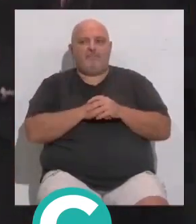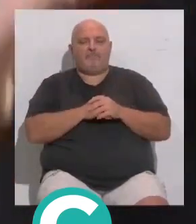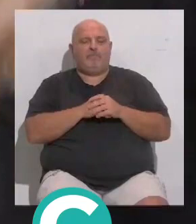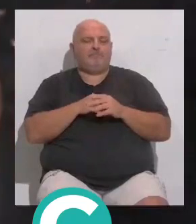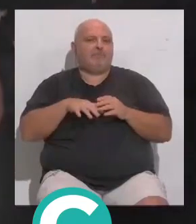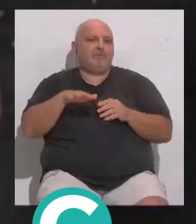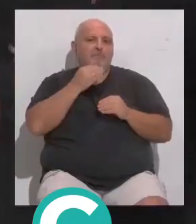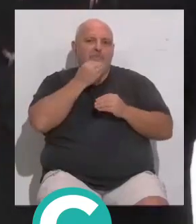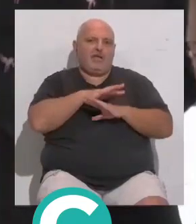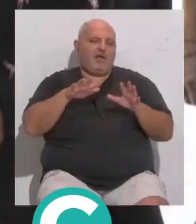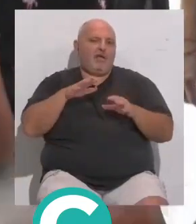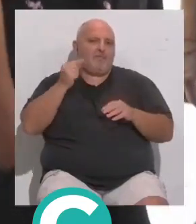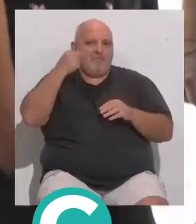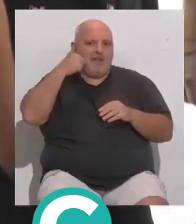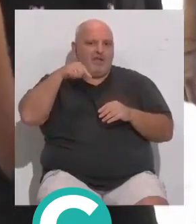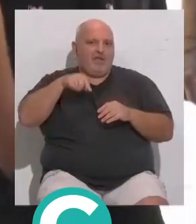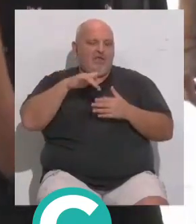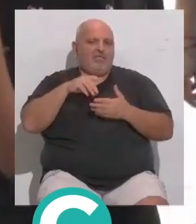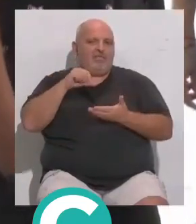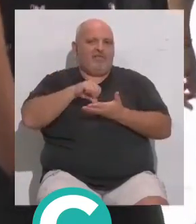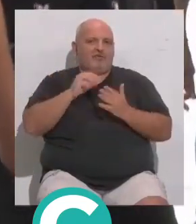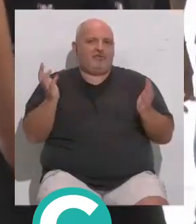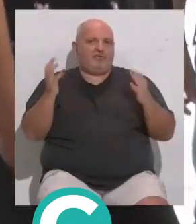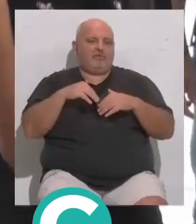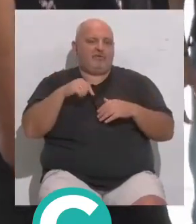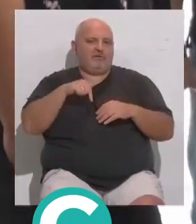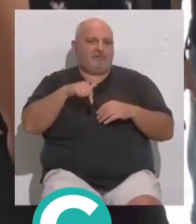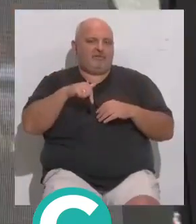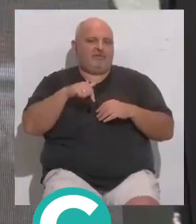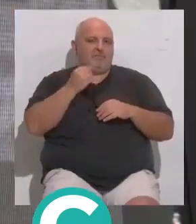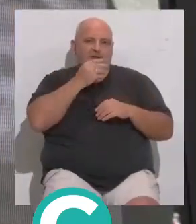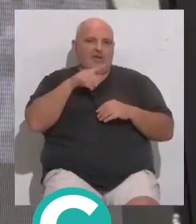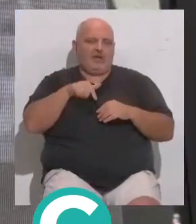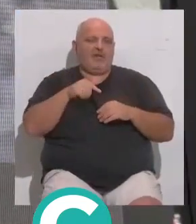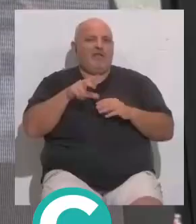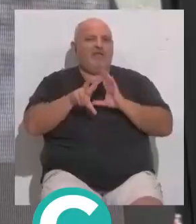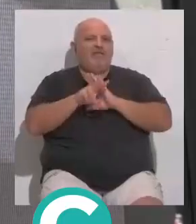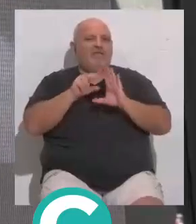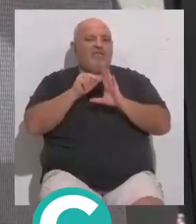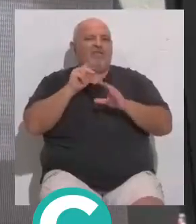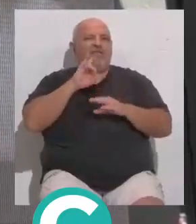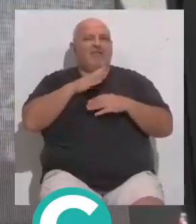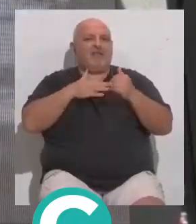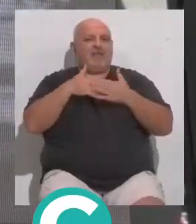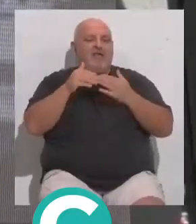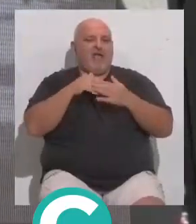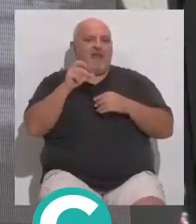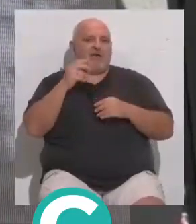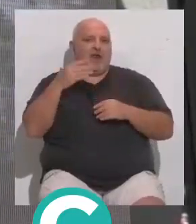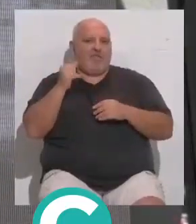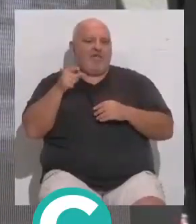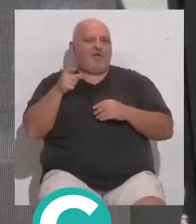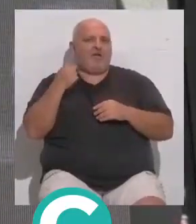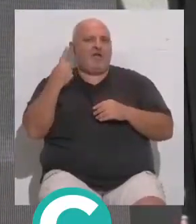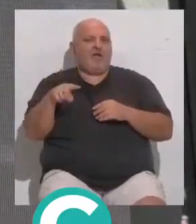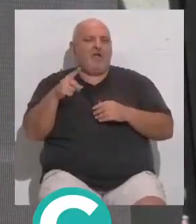mejor sitio, bueno, porque es en la Plaza del Palillero, en el centro neurálgico del comercio de la ciudad de Cádiz. El videoclip, obra del artista gaditano Álvaro García,